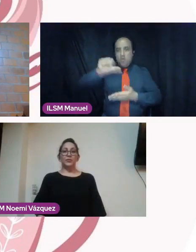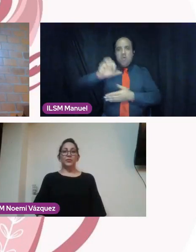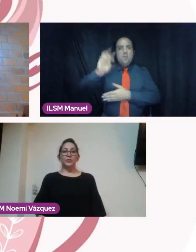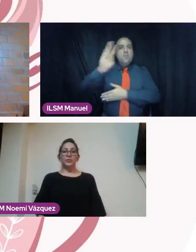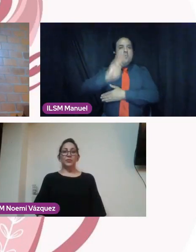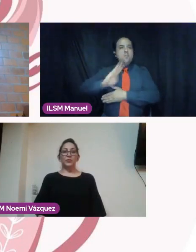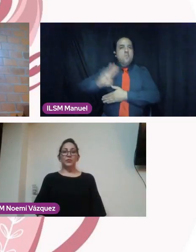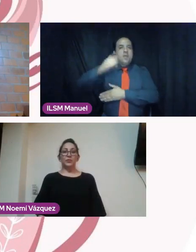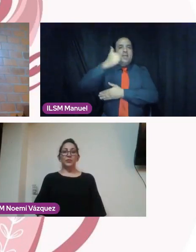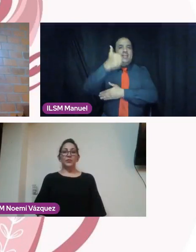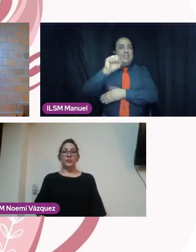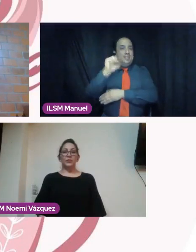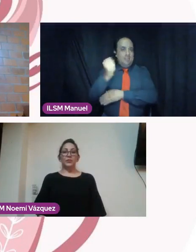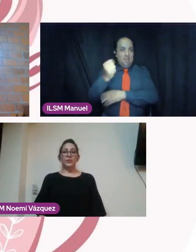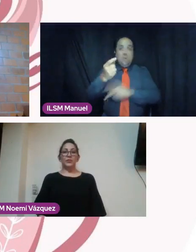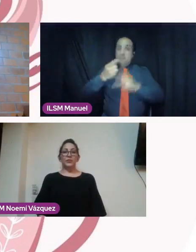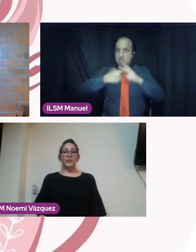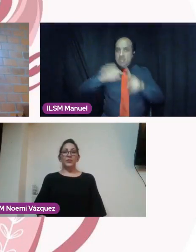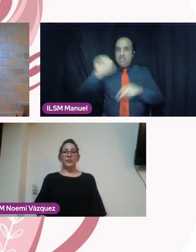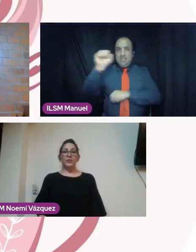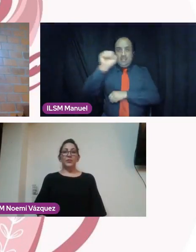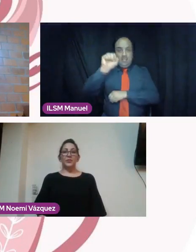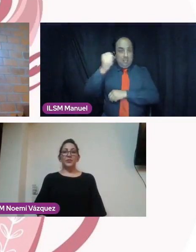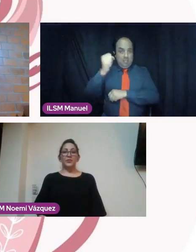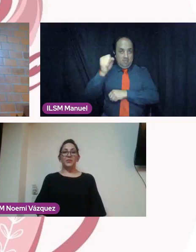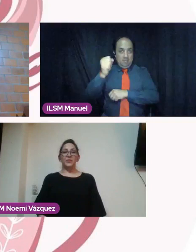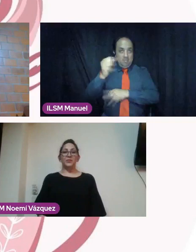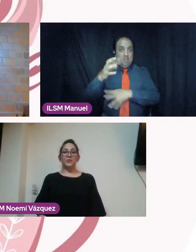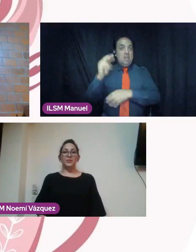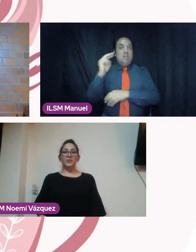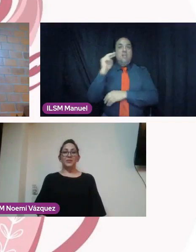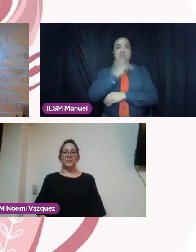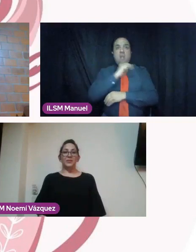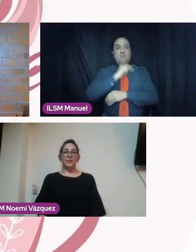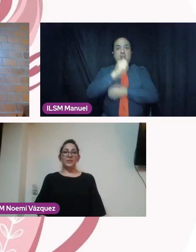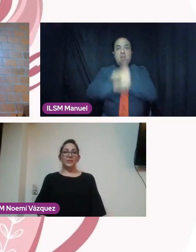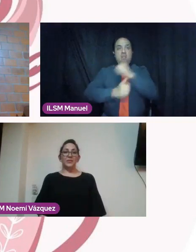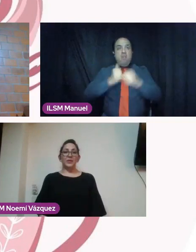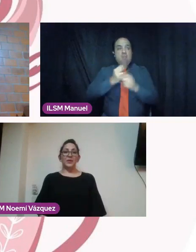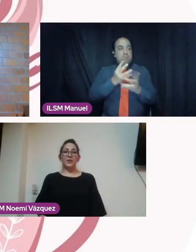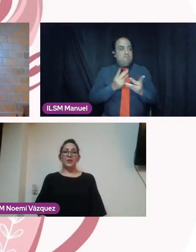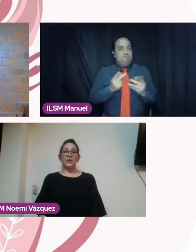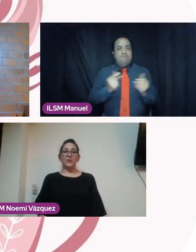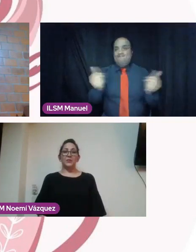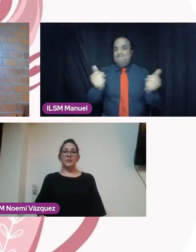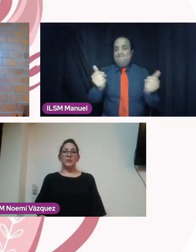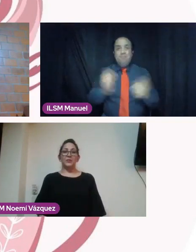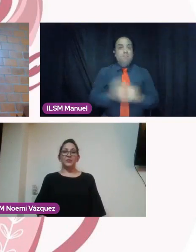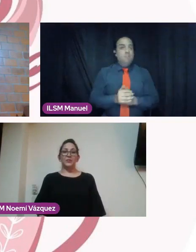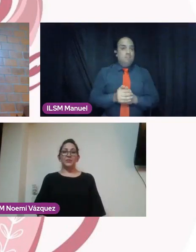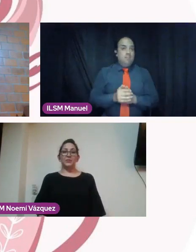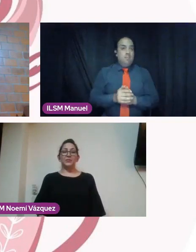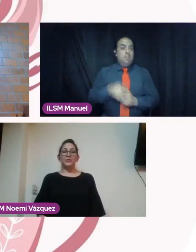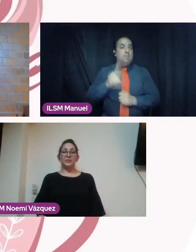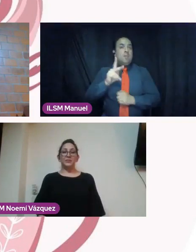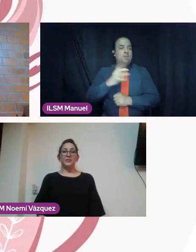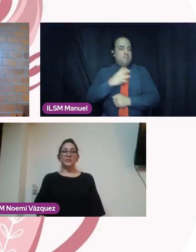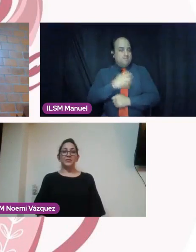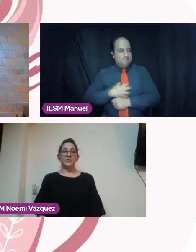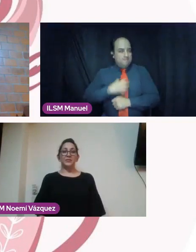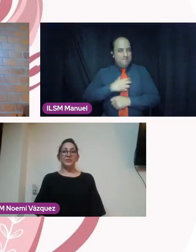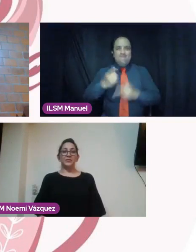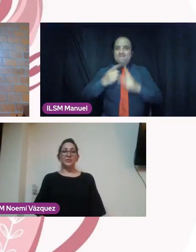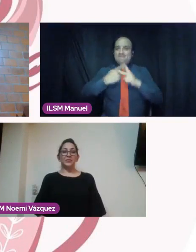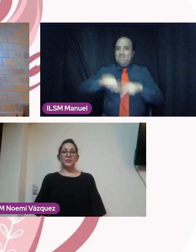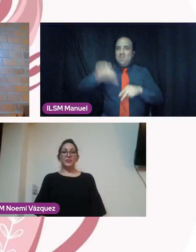empezando septiembre. Qué rápido se está yendo este año, pero bueno, pues ya contentos de iniciar